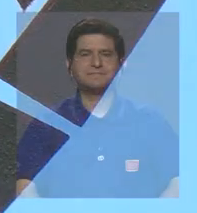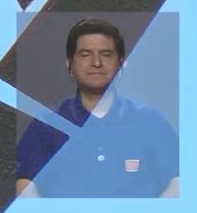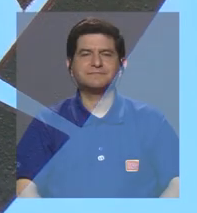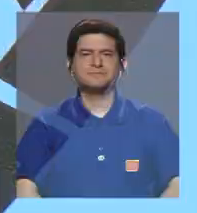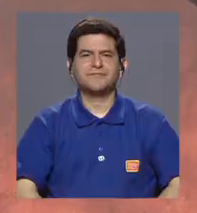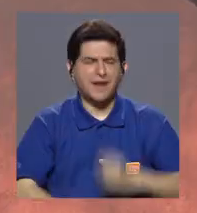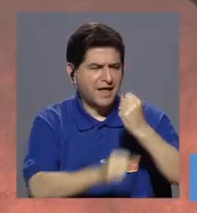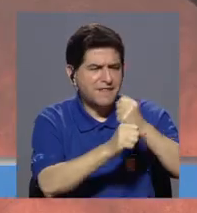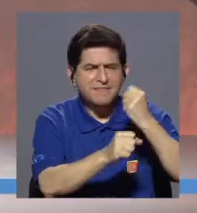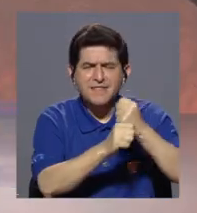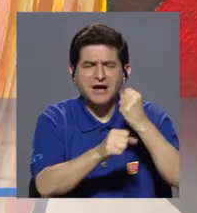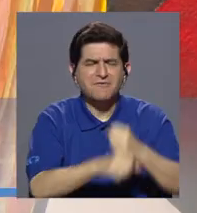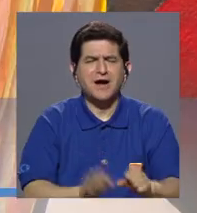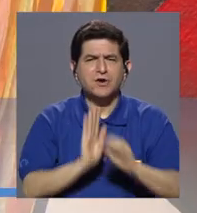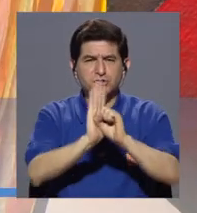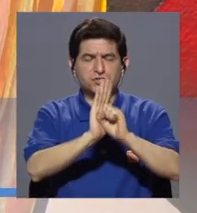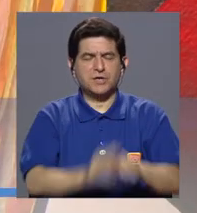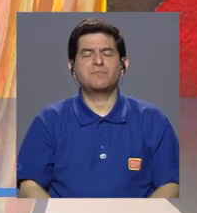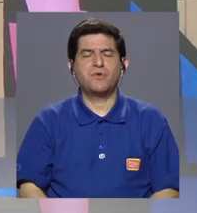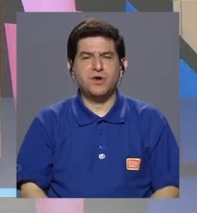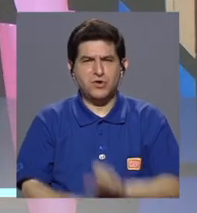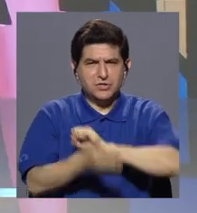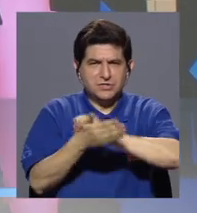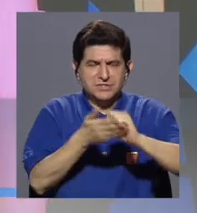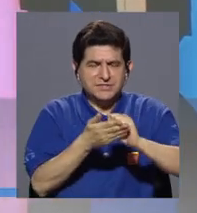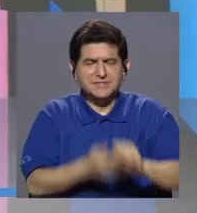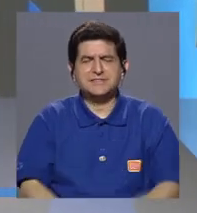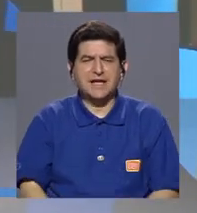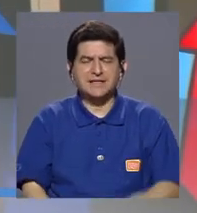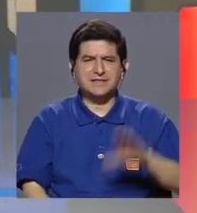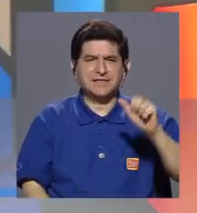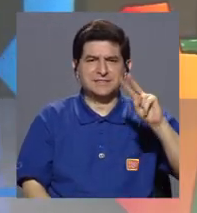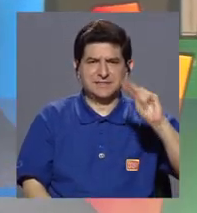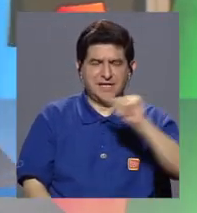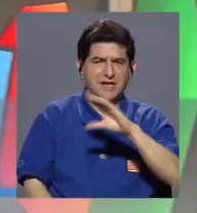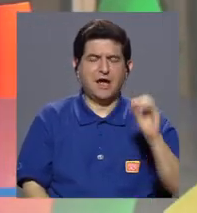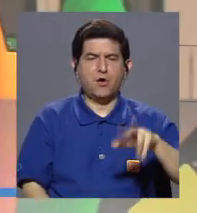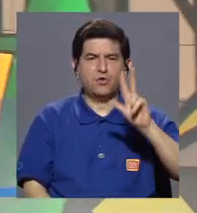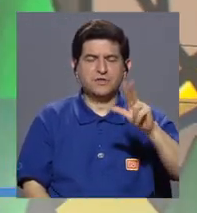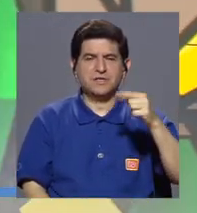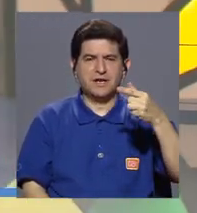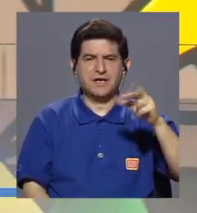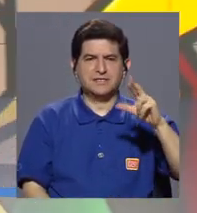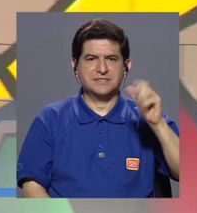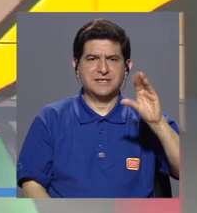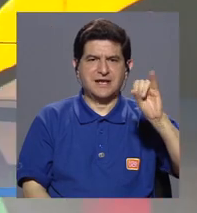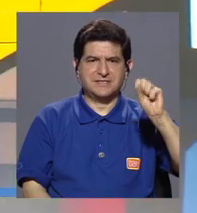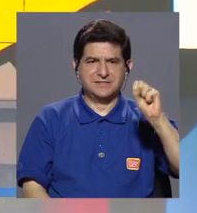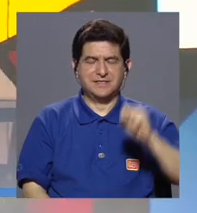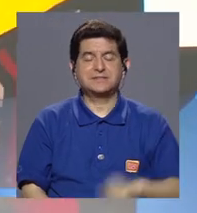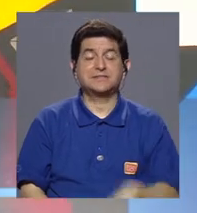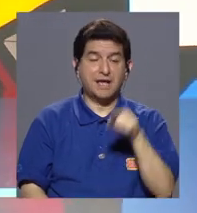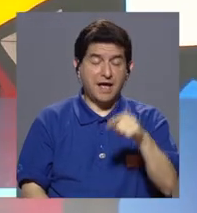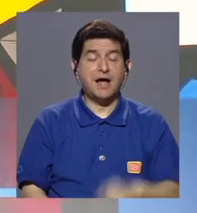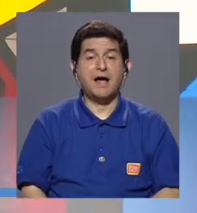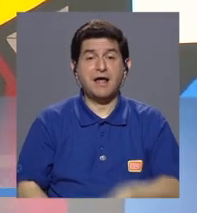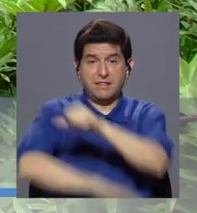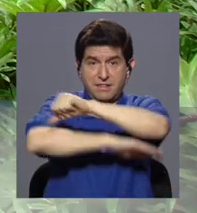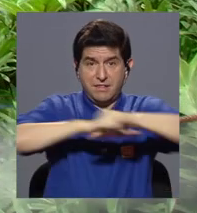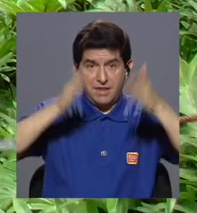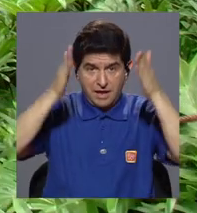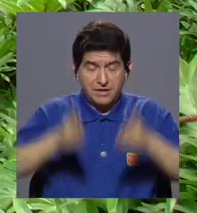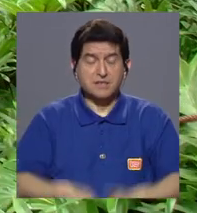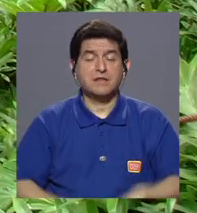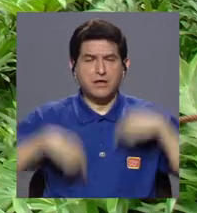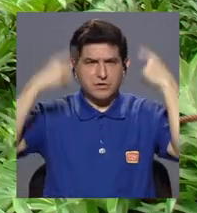obras icónicas como la santa cena o las tres gracias inspiradas en el estilo de algún arquitecto famoso captura la